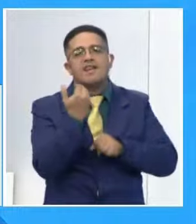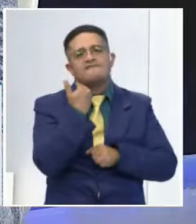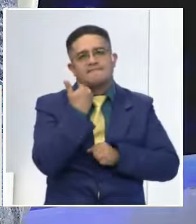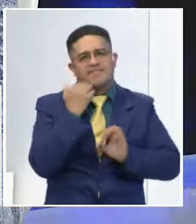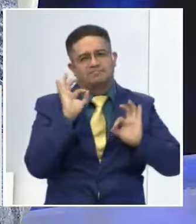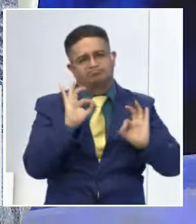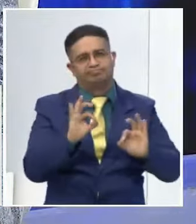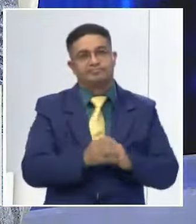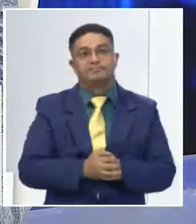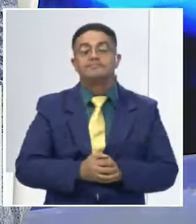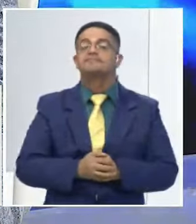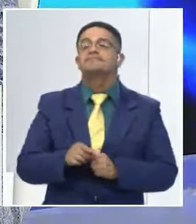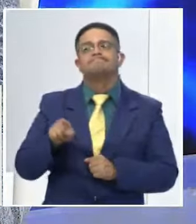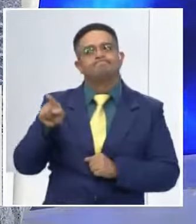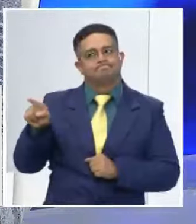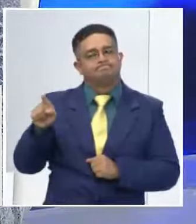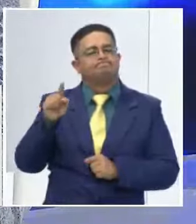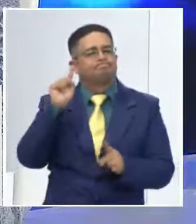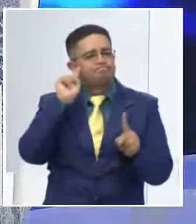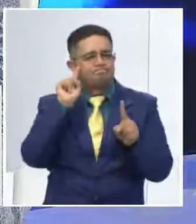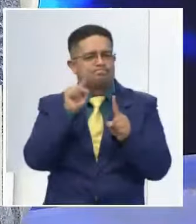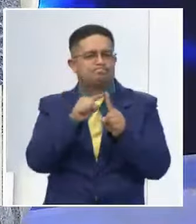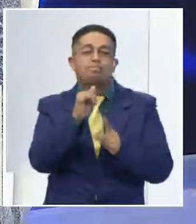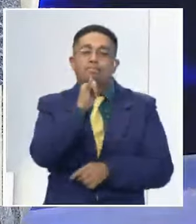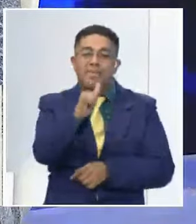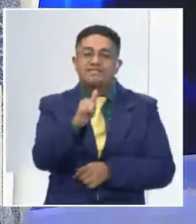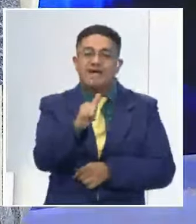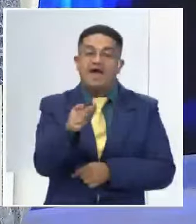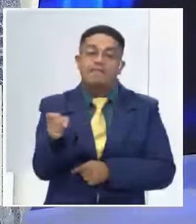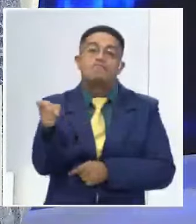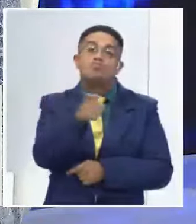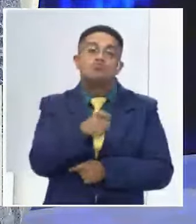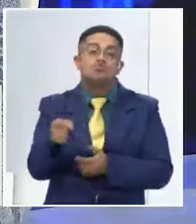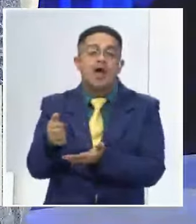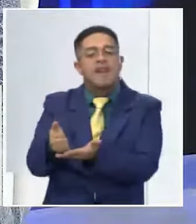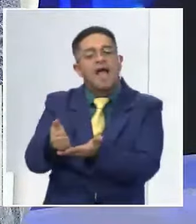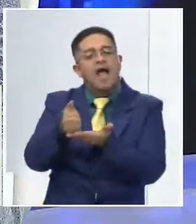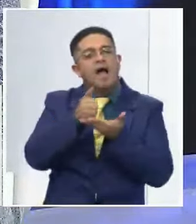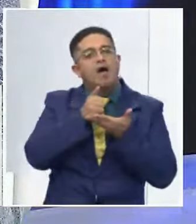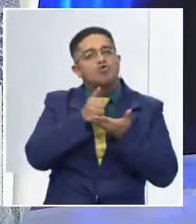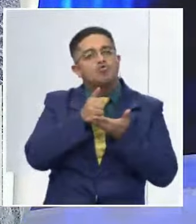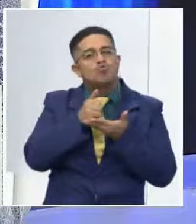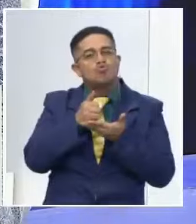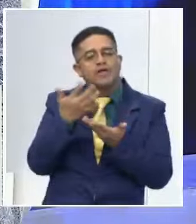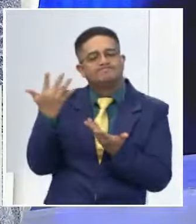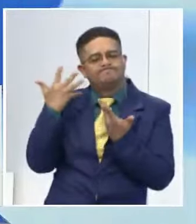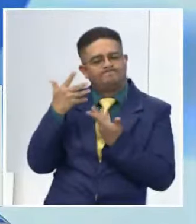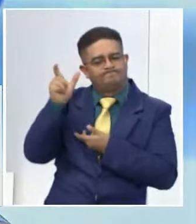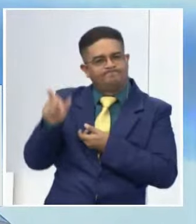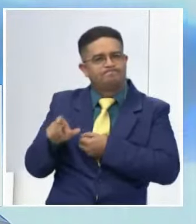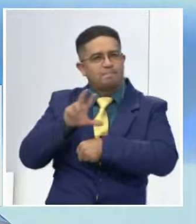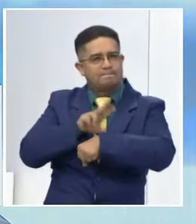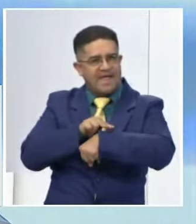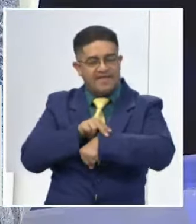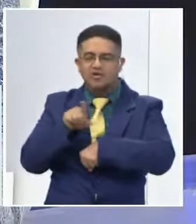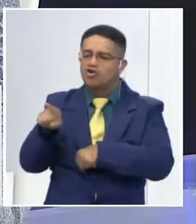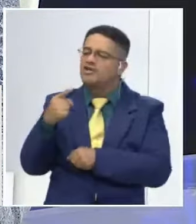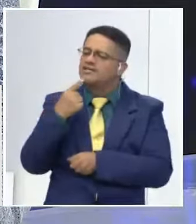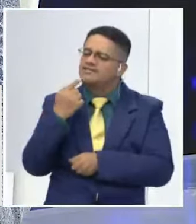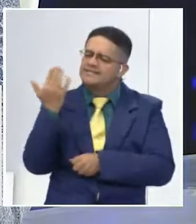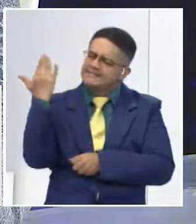correcta. Ese yo creo que es el mensaje principal, ¿no? Siempre buscar la ayuda, la asesoría y el abordaje de un especialista. Hablábamos